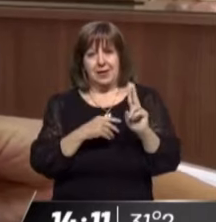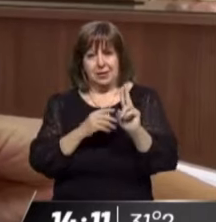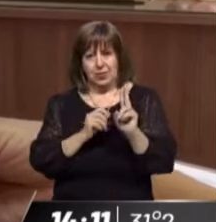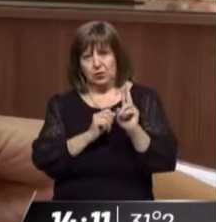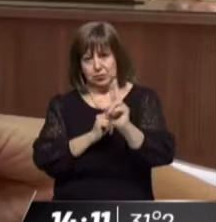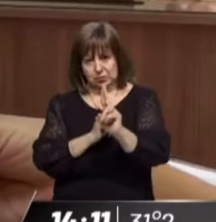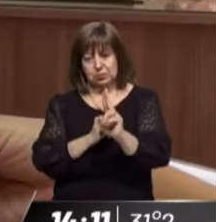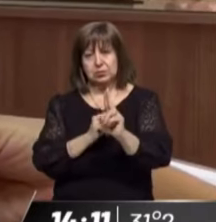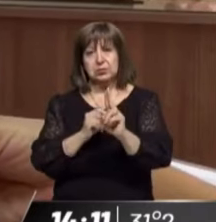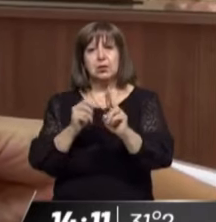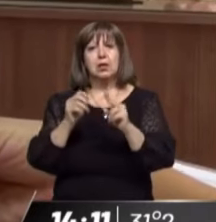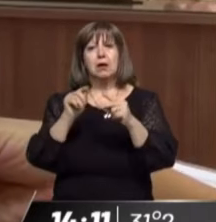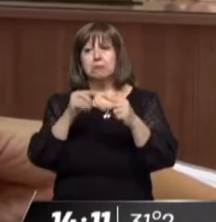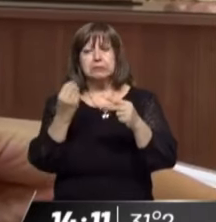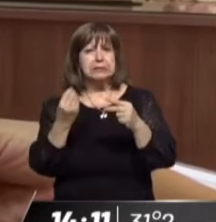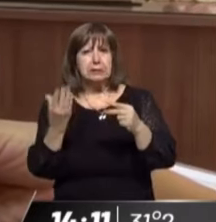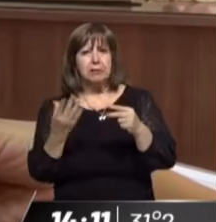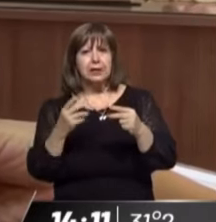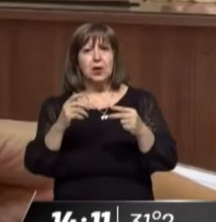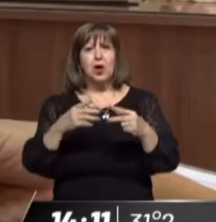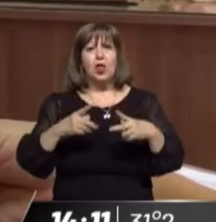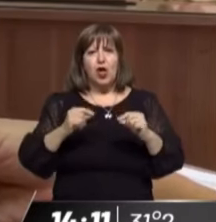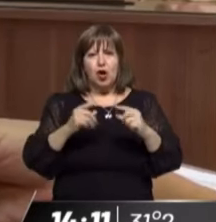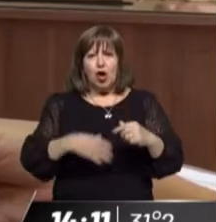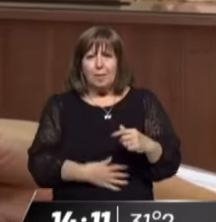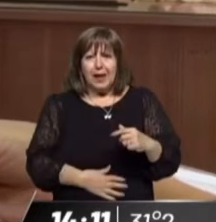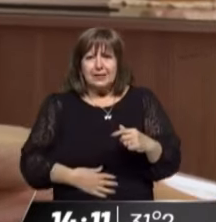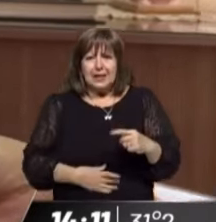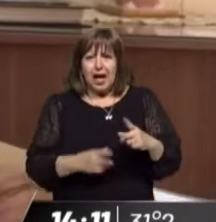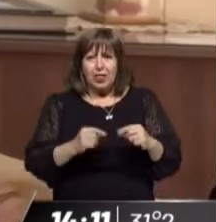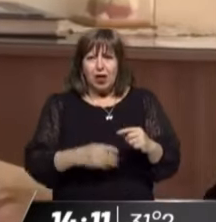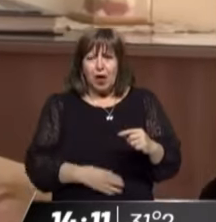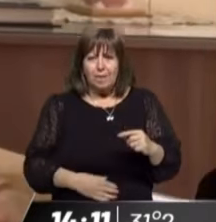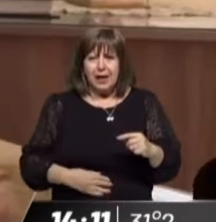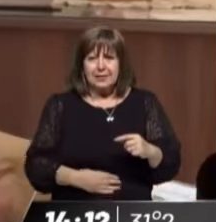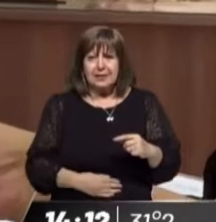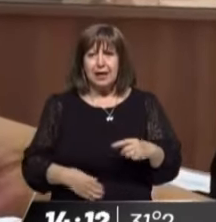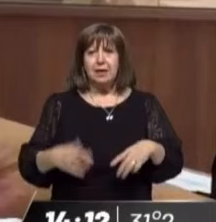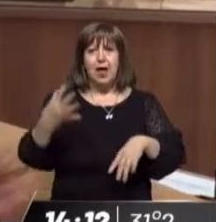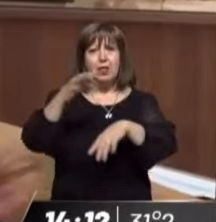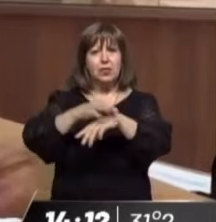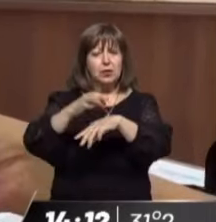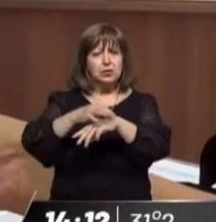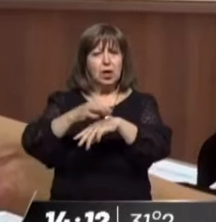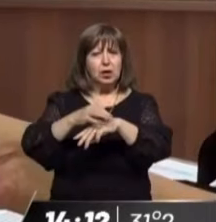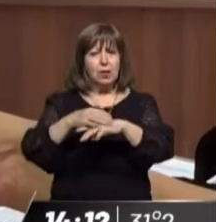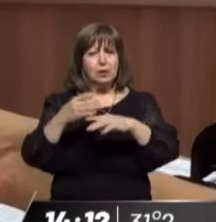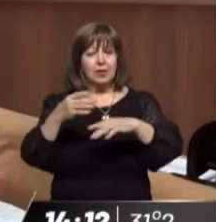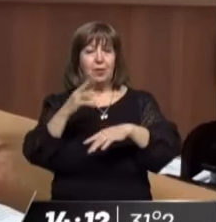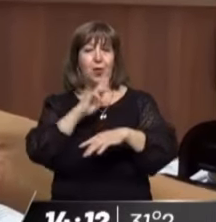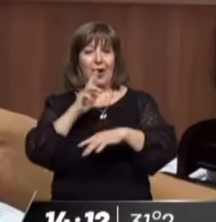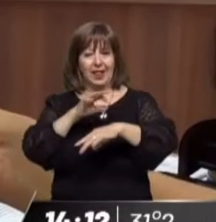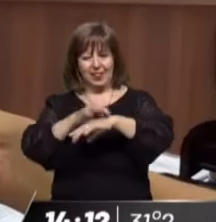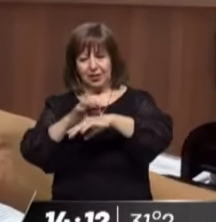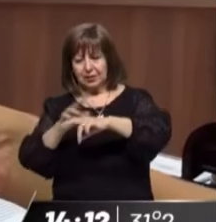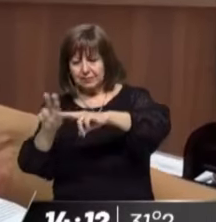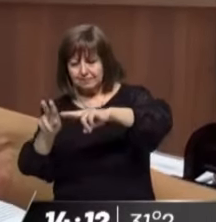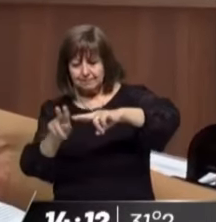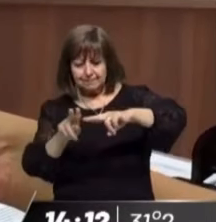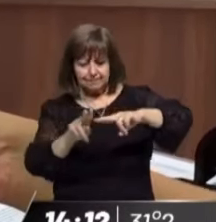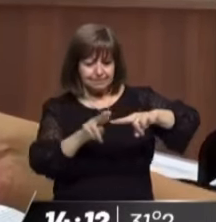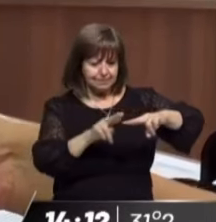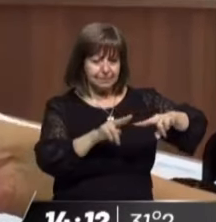y ingresaron por dolor abdominal, pero apenas la pediatra empieza a hacer el examen de los pacientes, detecta